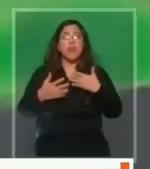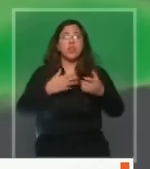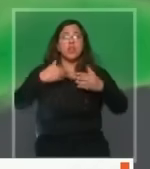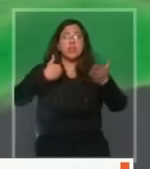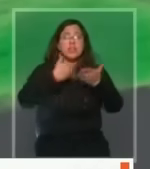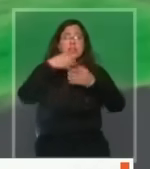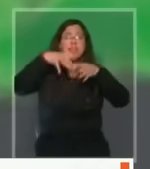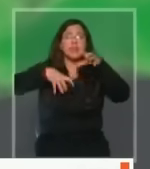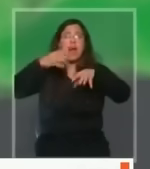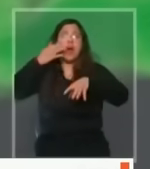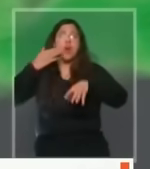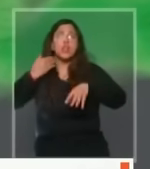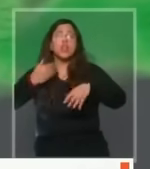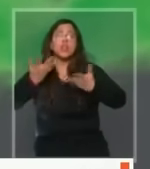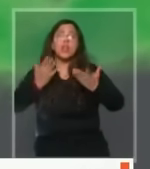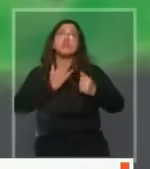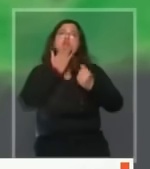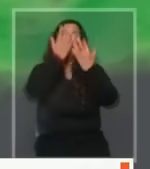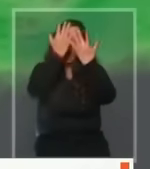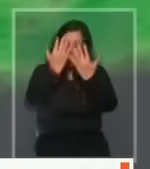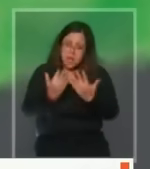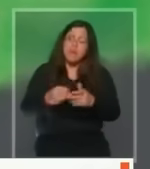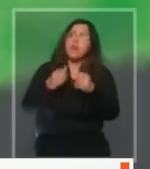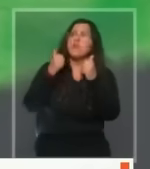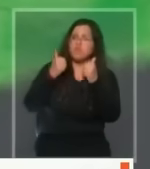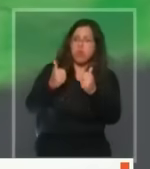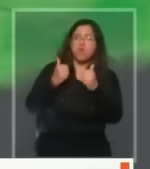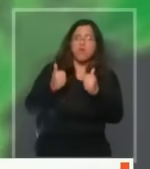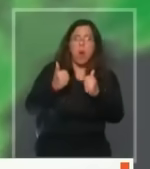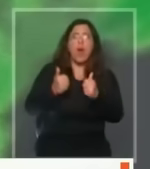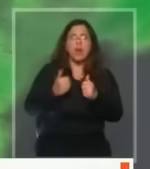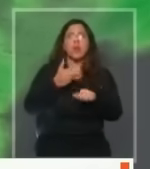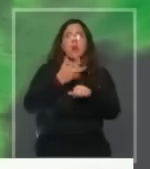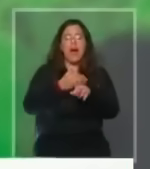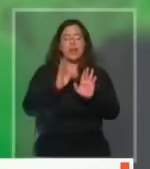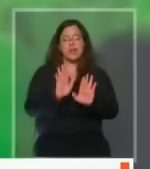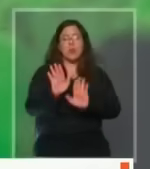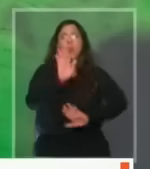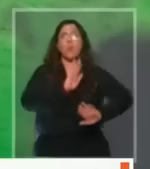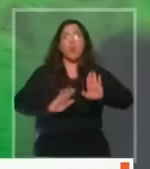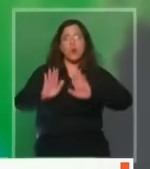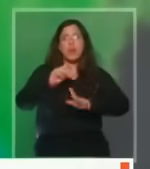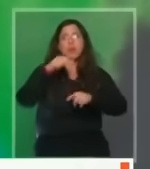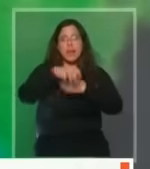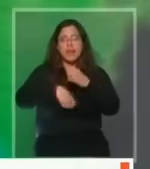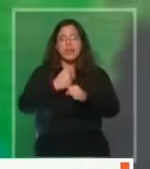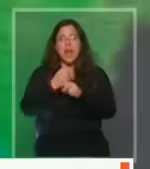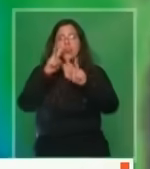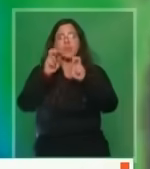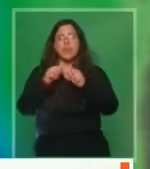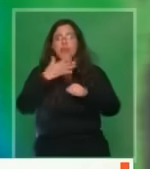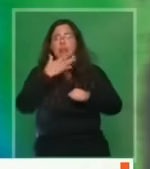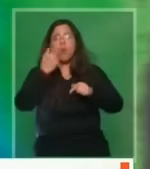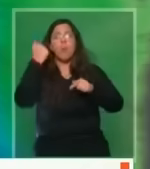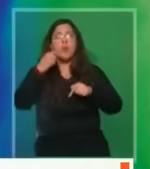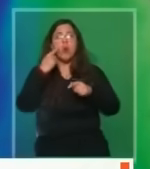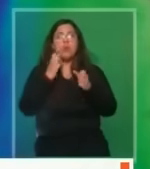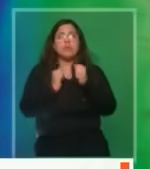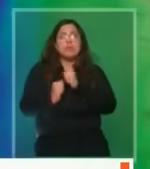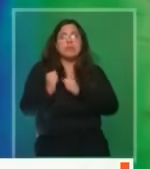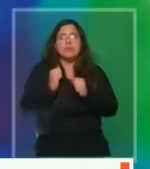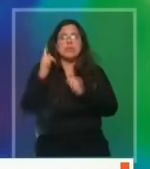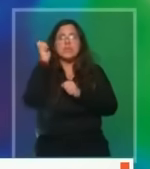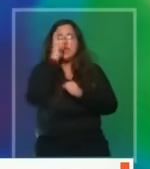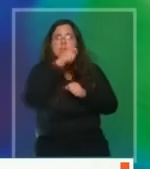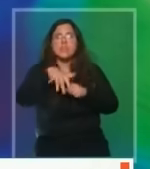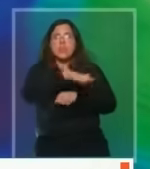cordillera van a ser con nieve, lo que es buena noticia porque nos dejan una buena reserva para el resto del año. Pero igualmente es de mucha atención la situación que está pasando